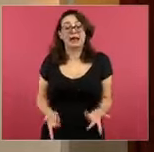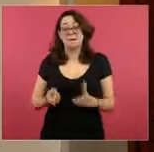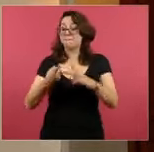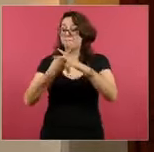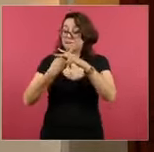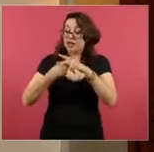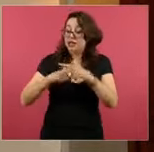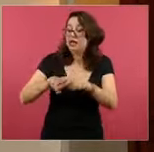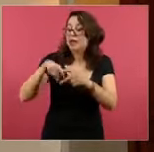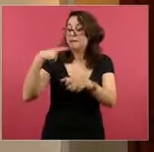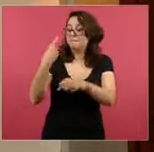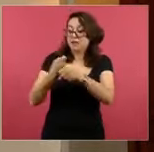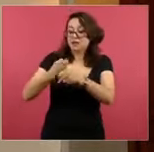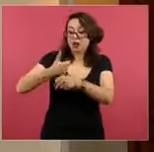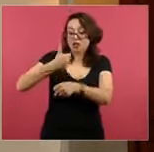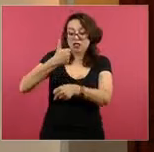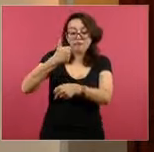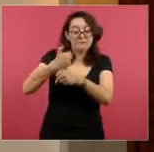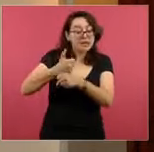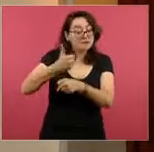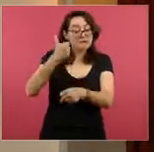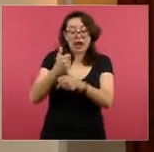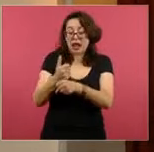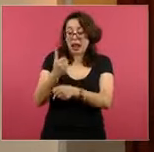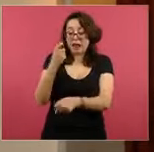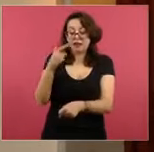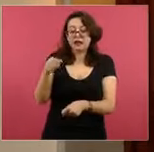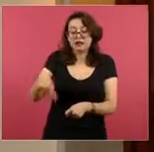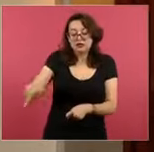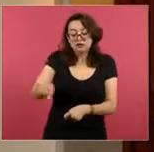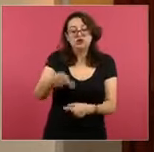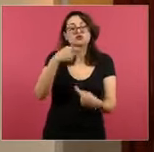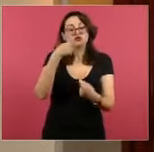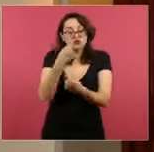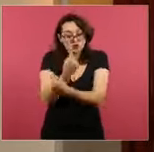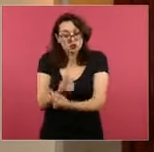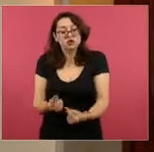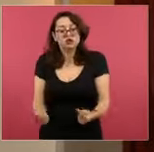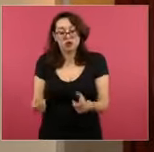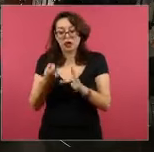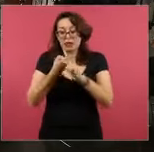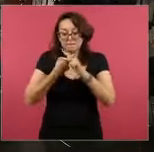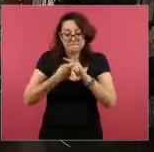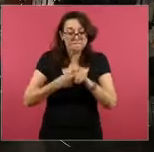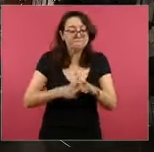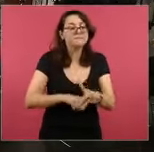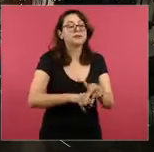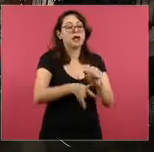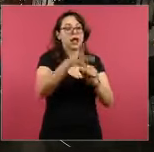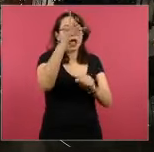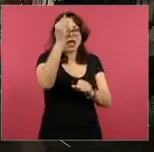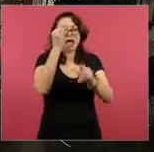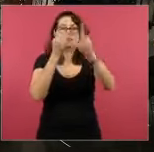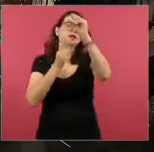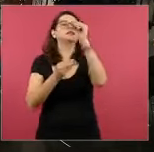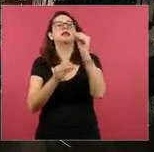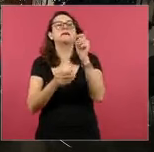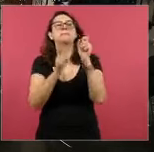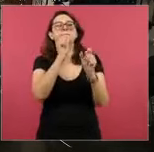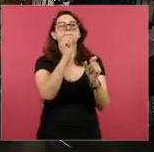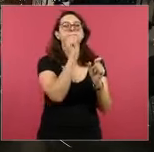ciertas capacidades de lectura y escritura, como inferir títulos, leer imágenes entre líneas, poder